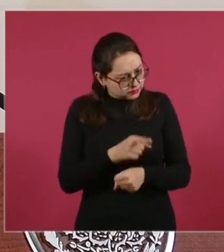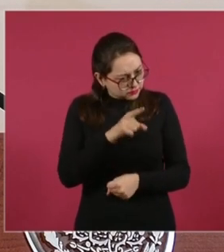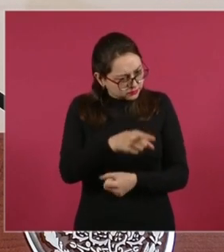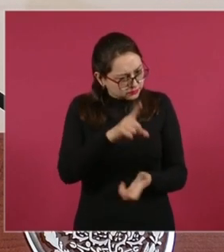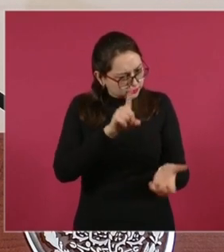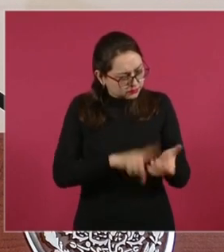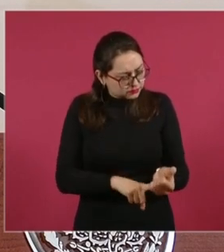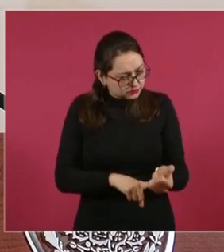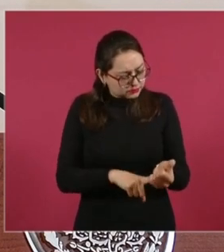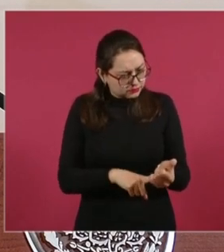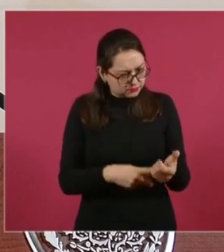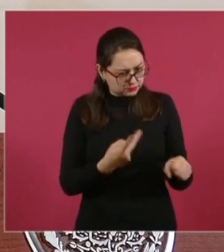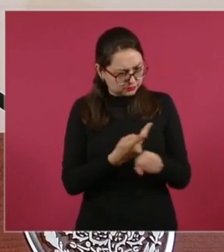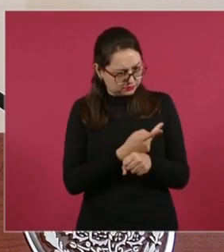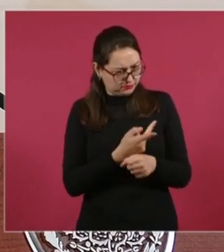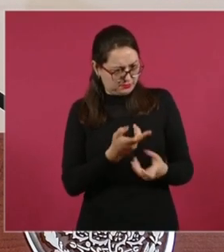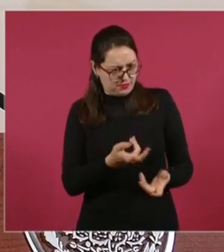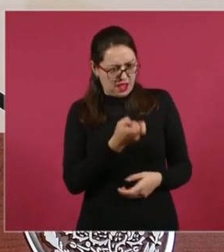contralora